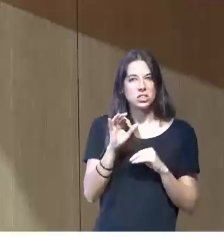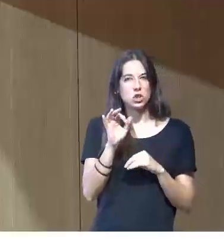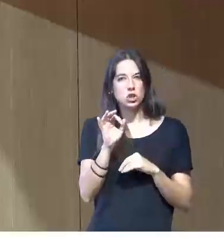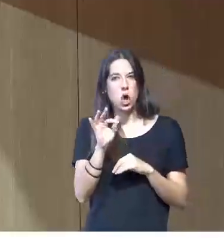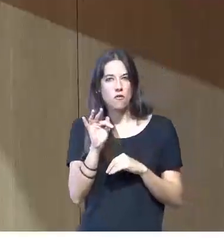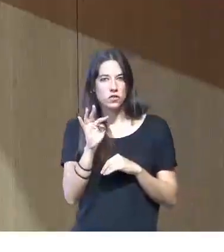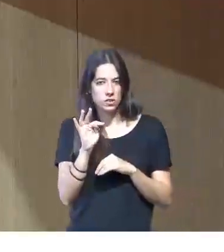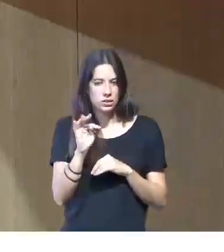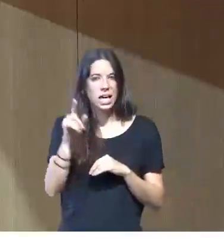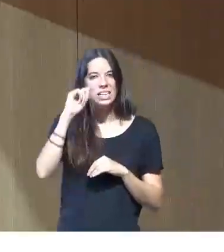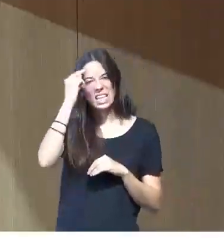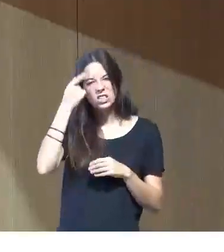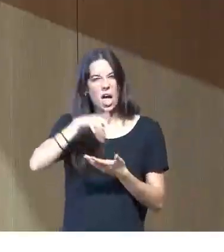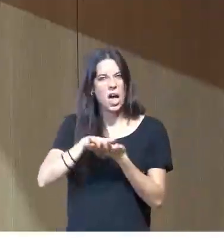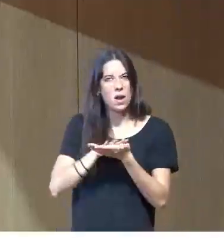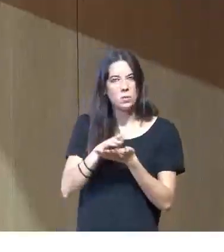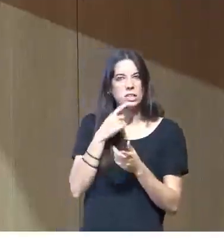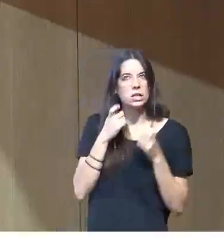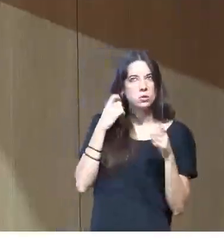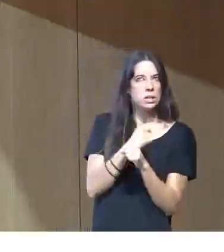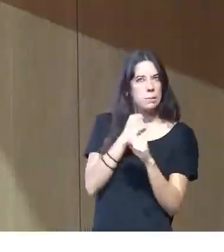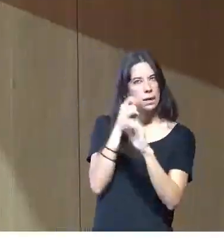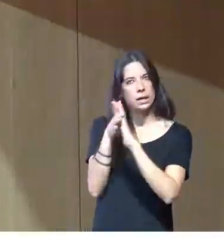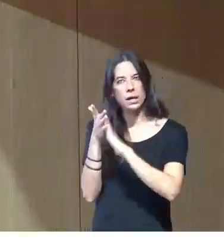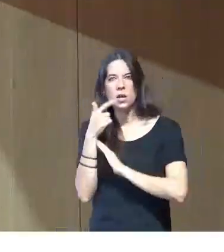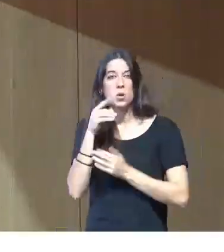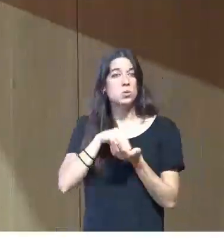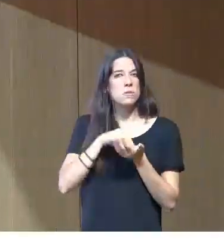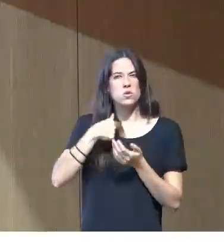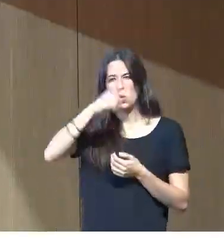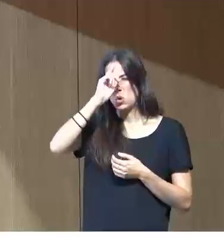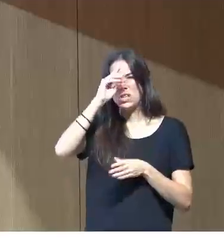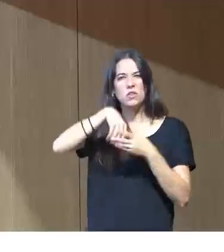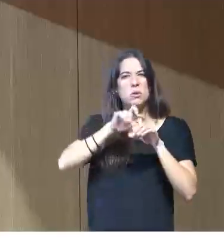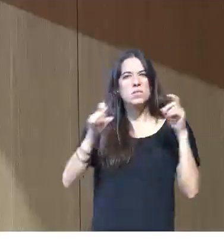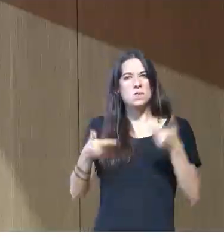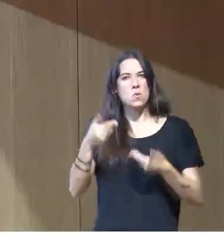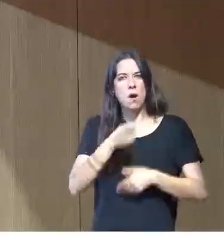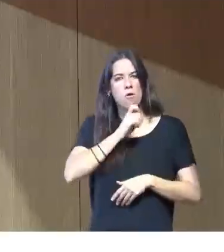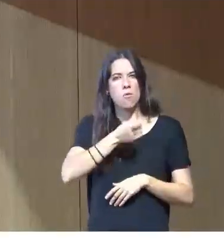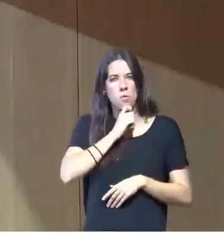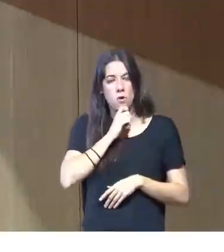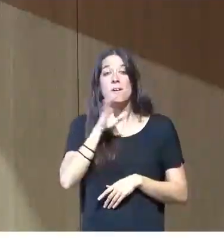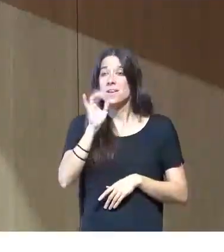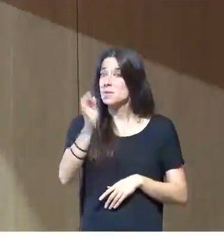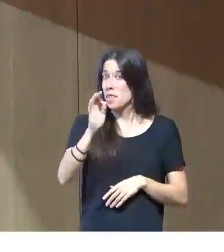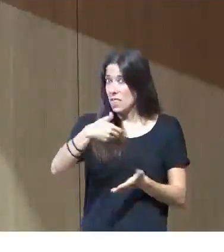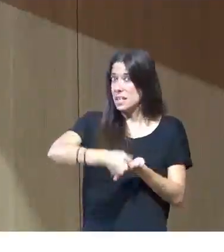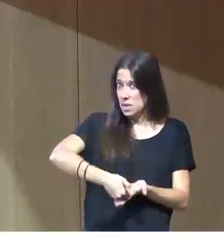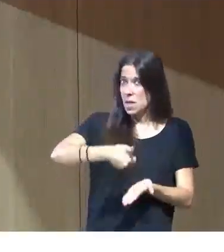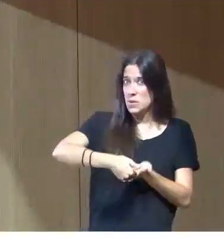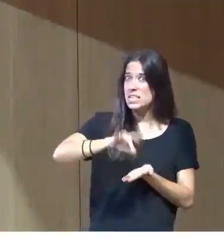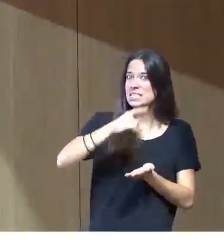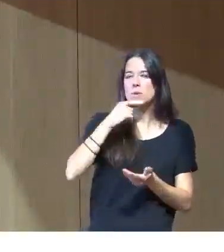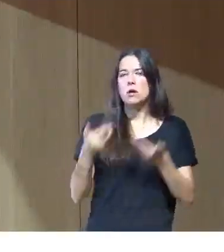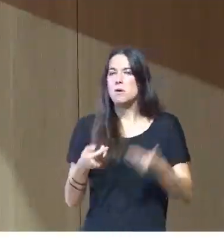que intentamos trabajar pero a veces yo no estoy muy segura de cómo se evalúan en las empresas sí que se demandan pero no como se